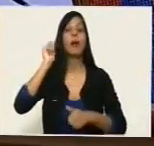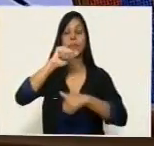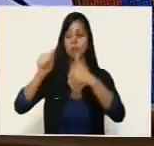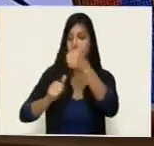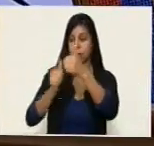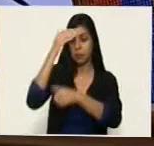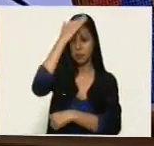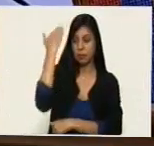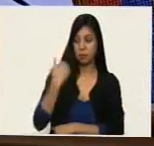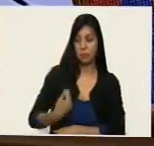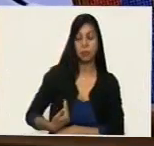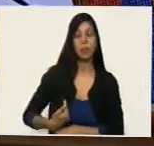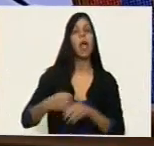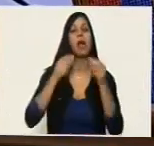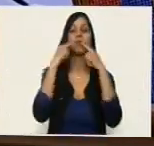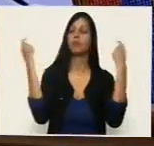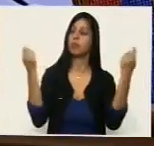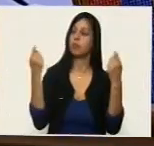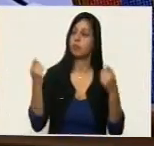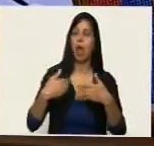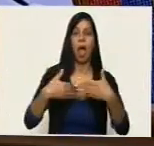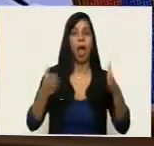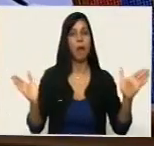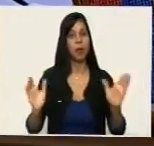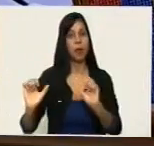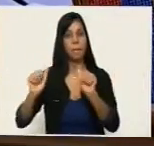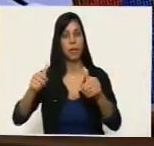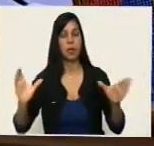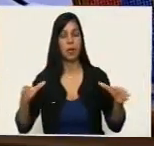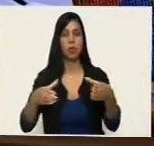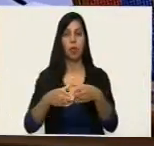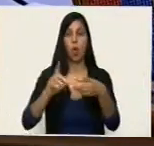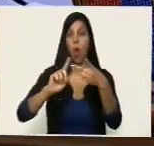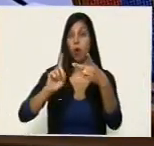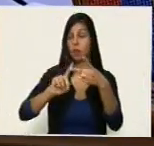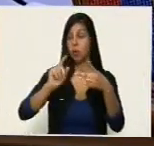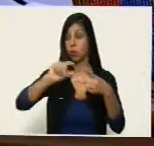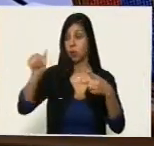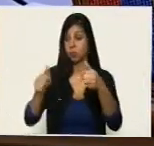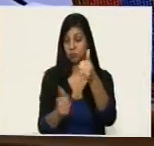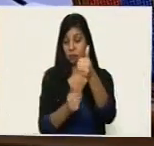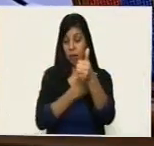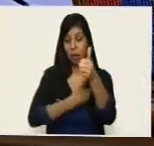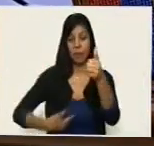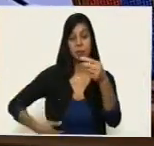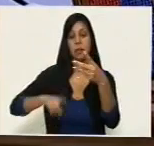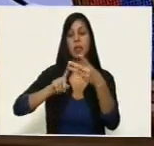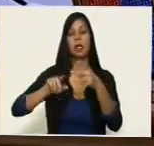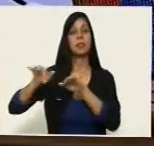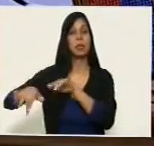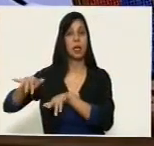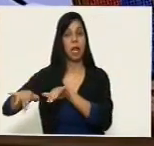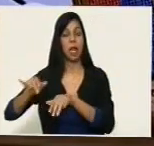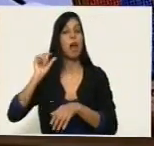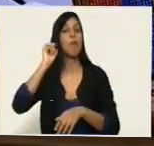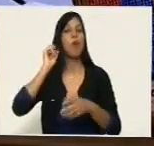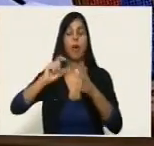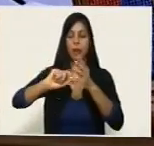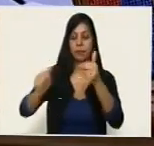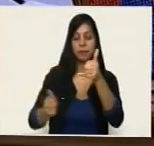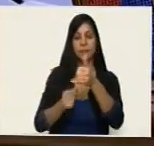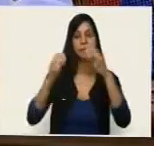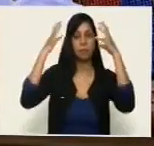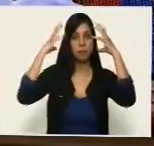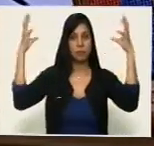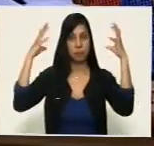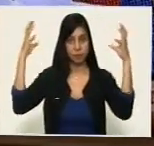declaró abierta la sesión ordinaria con la asistencia del segundo vicepresidente Elvis Amoroso, del secretario Fidel Ernesto Vázquez, de la subsecretaria Carolis Elena